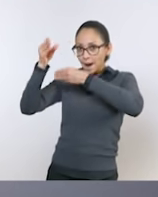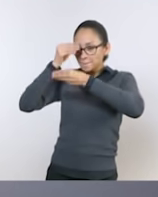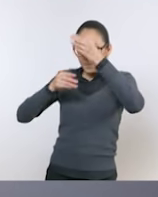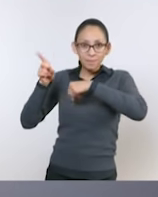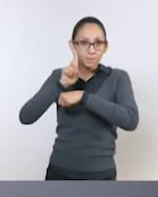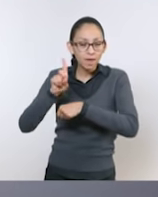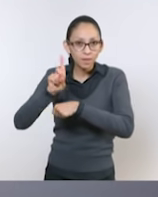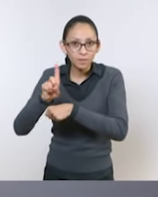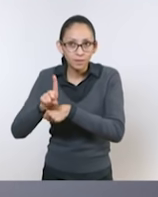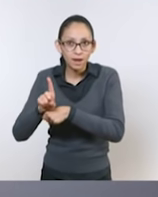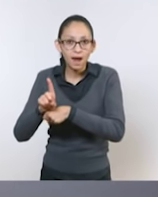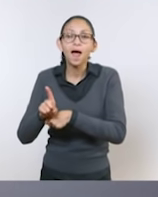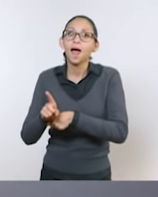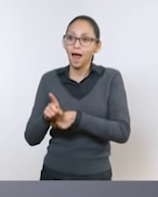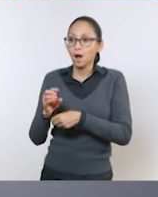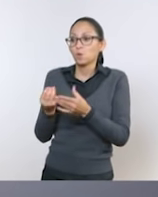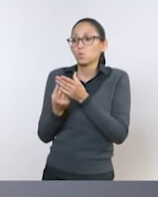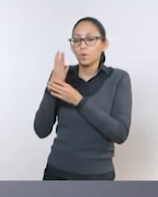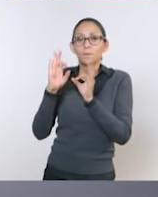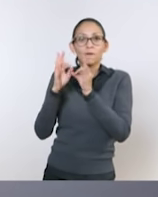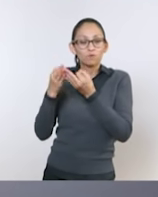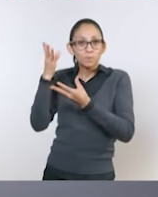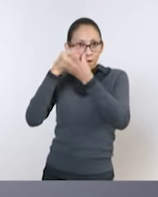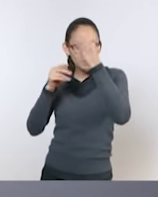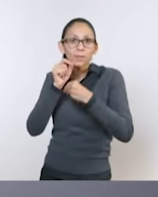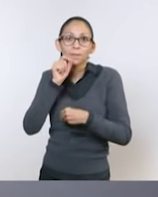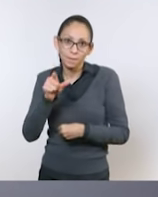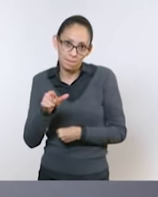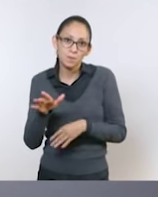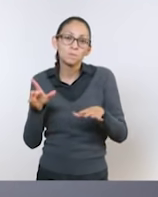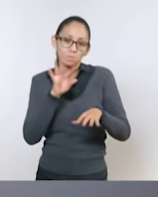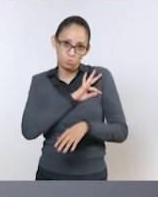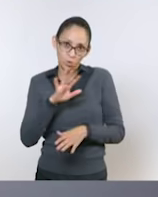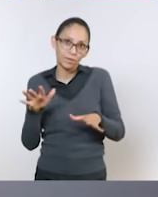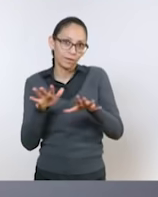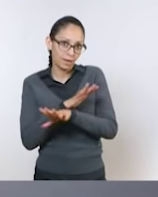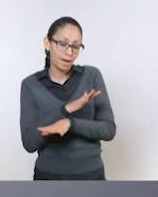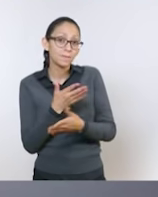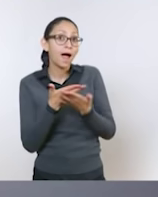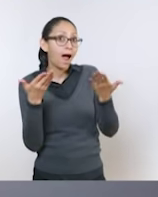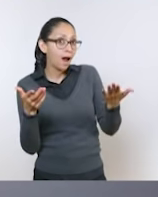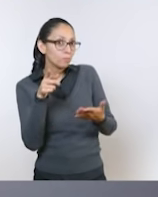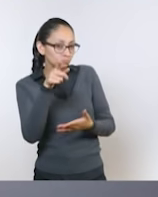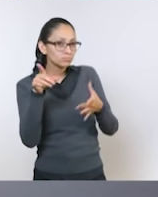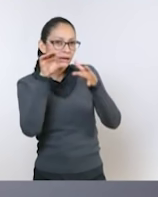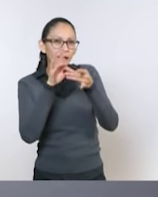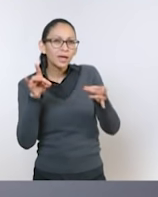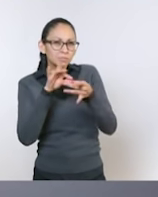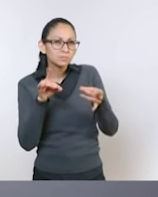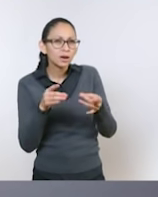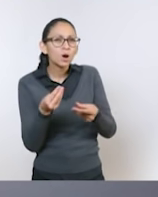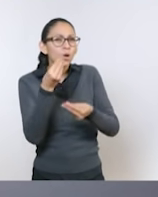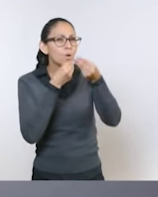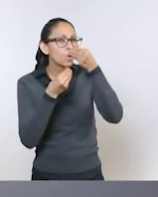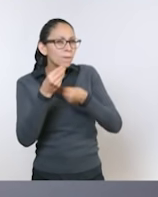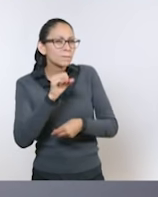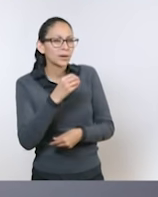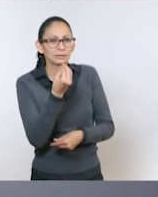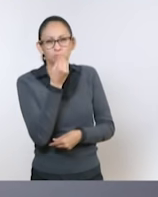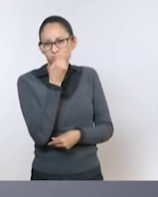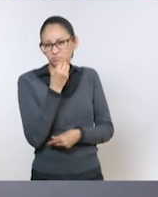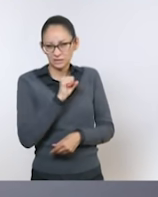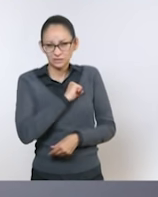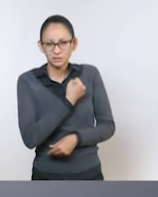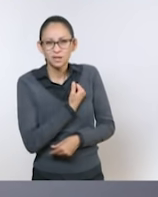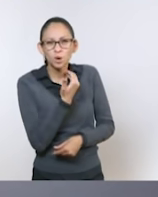aprendiendo día con día y reaprendiendo, pues pueden cambiar ese hábito. Ahora díganme, ¿qué es lo que debemos comer